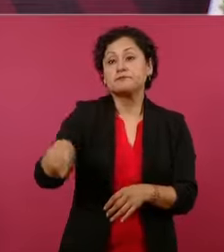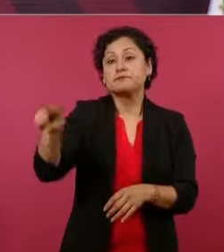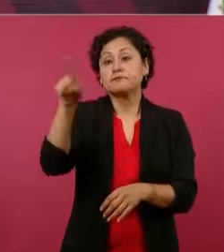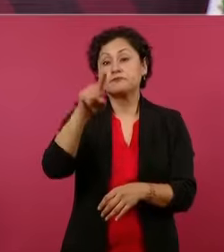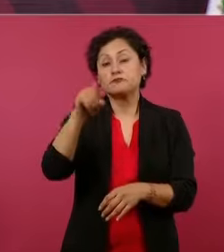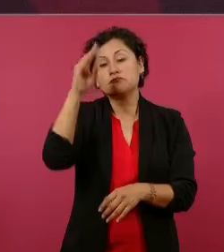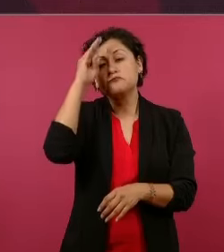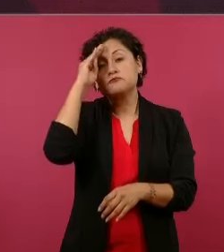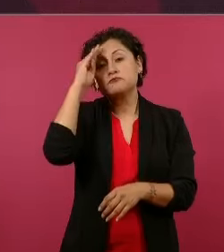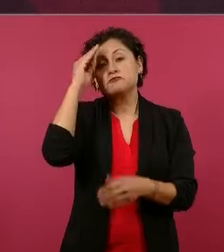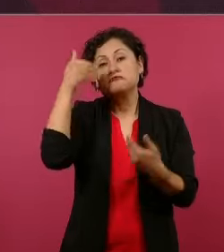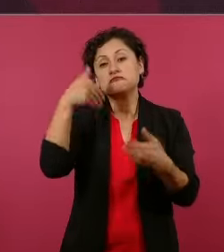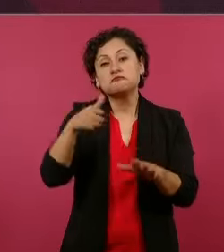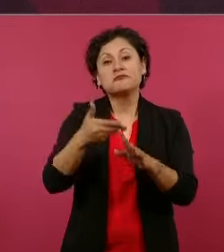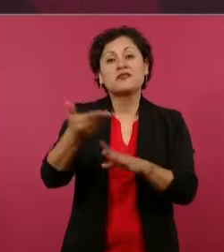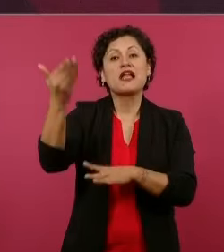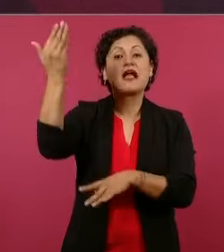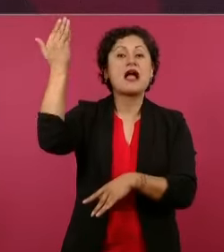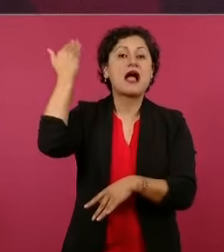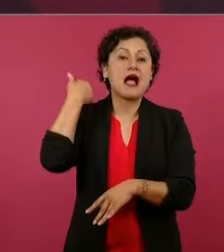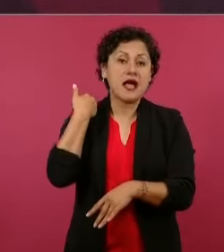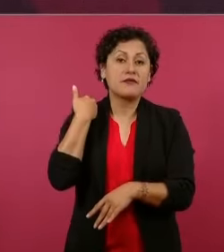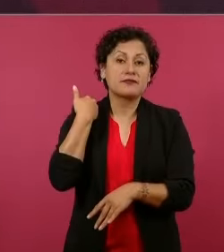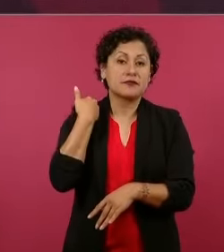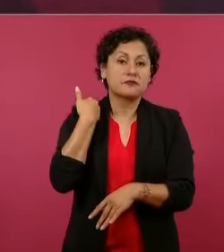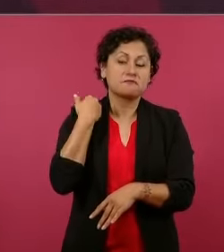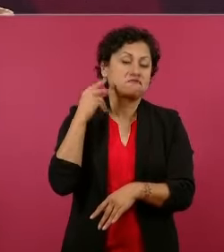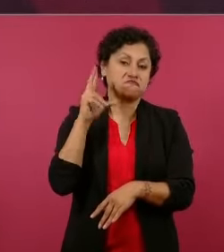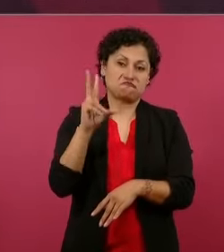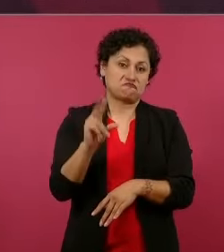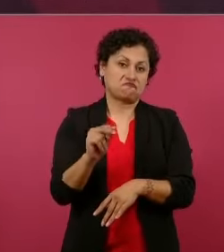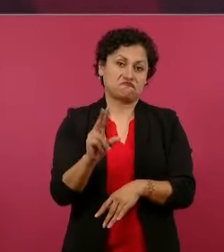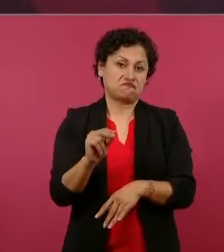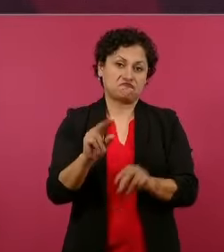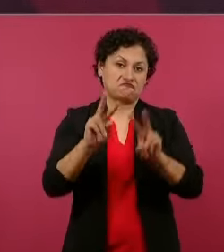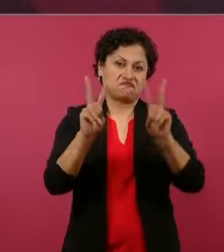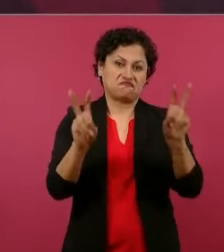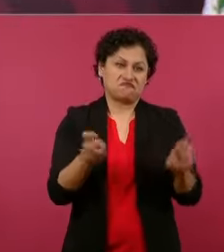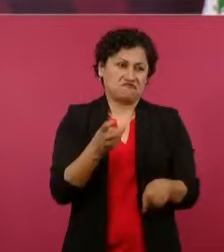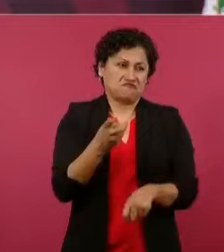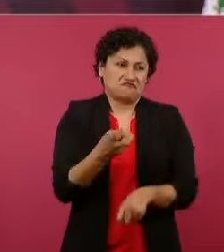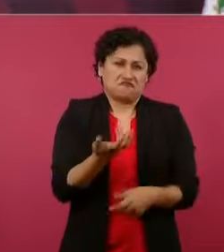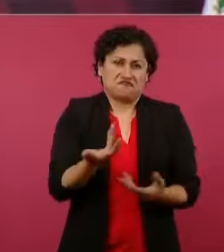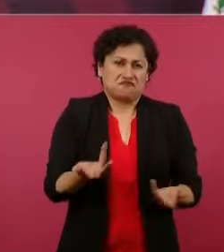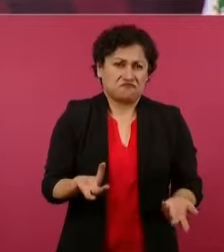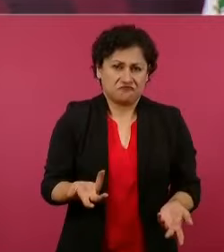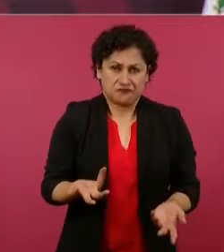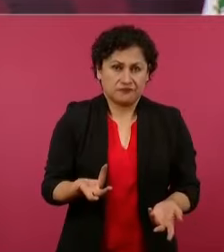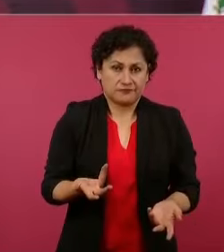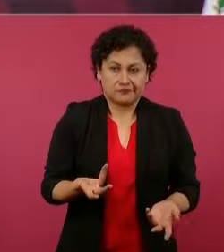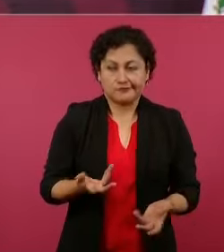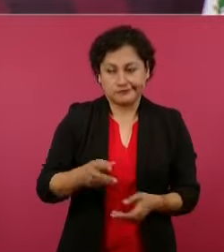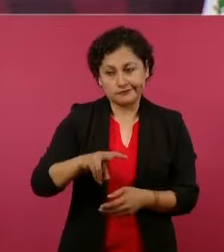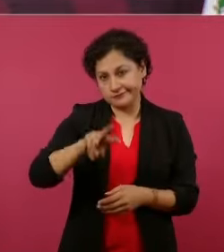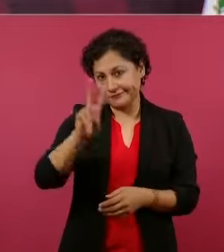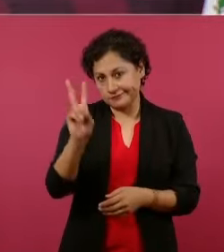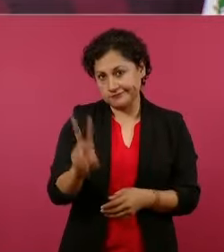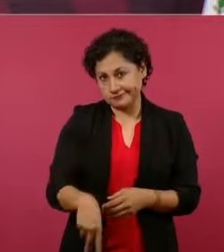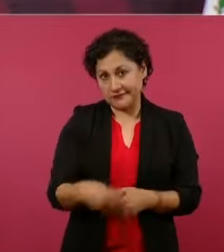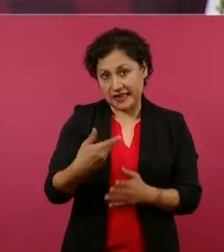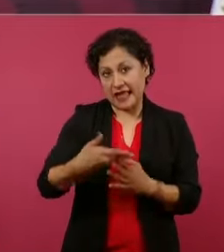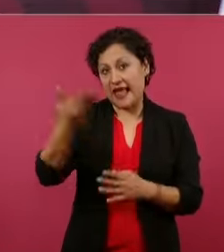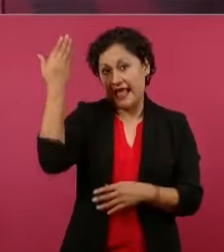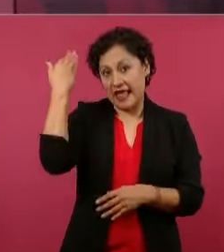otros tiempos no tendría por qué tratarse en efecto pero